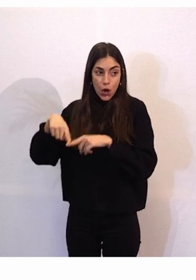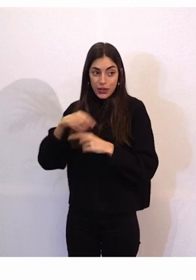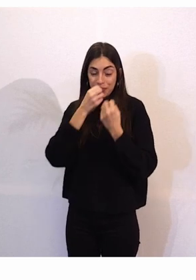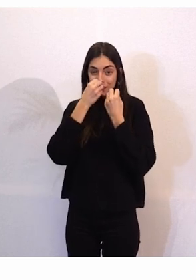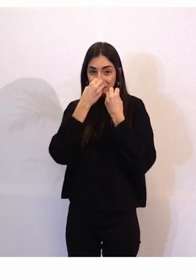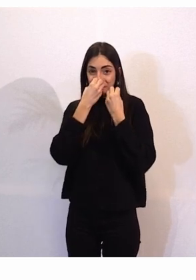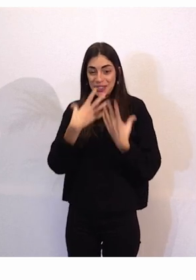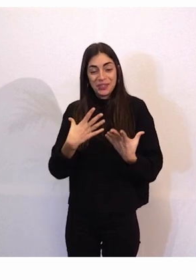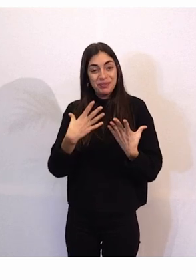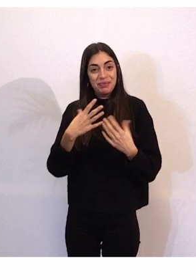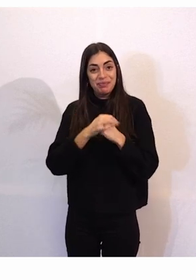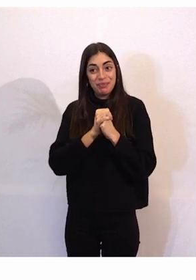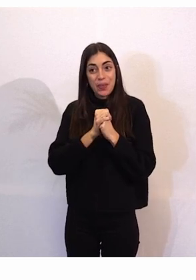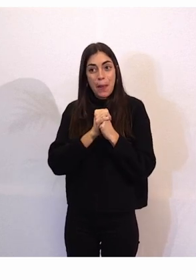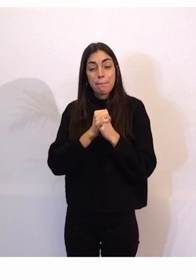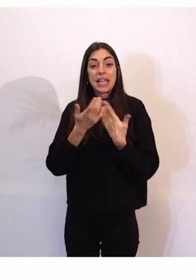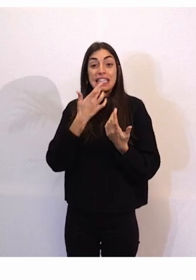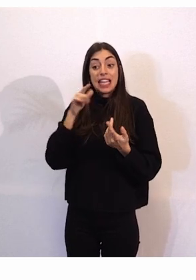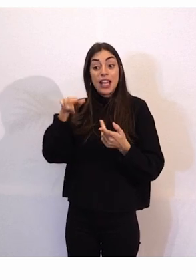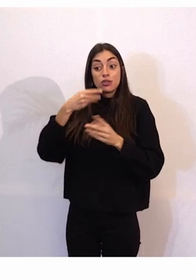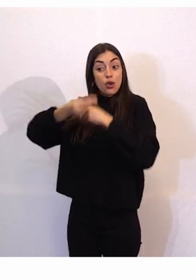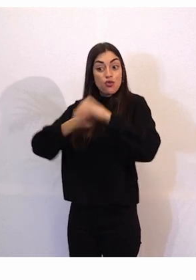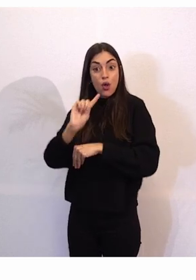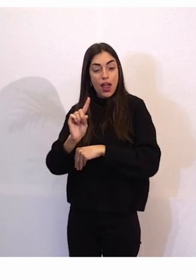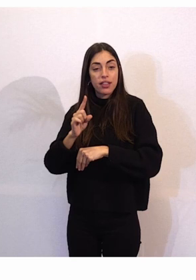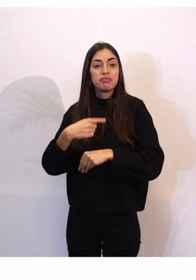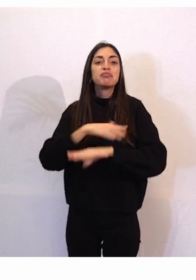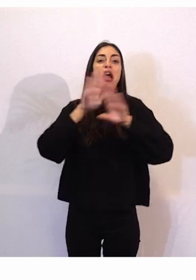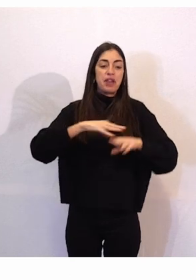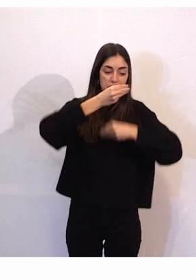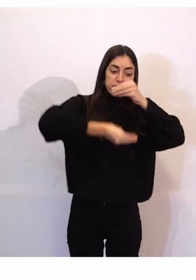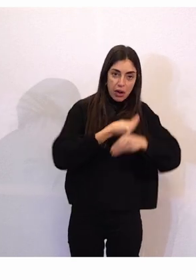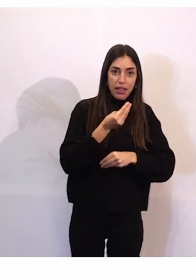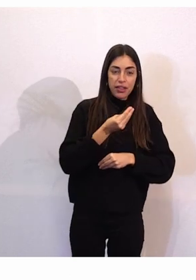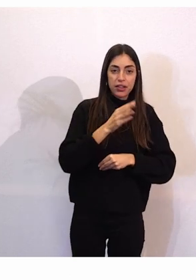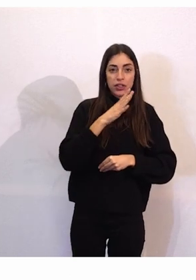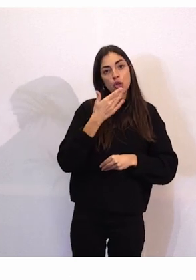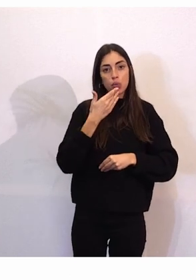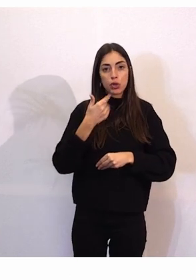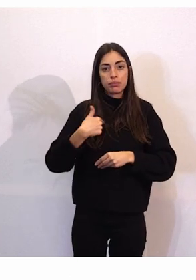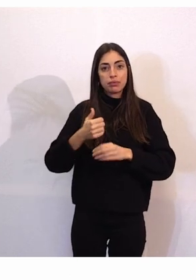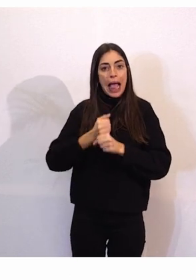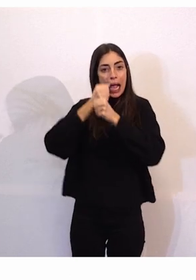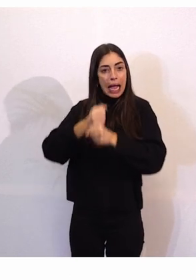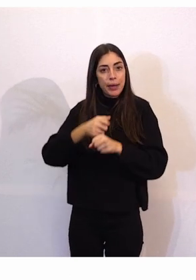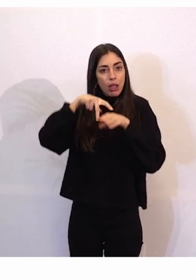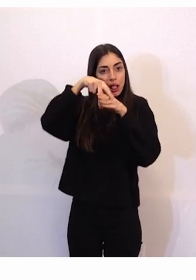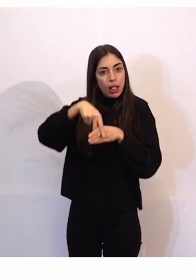De repente dices, eso no lo va a hacer. Y lo hace. Lo de montar a caballo, que montaba a